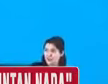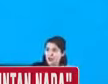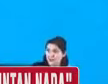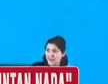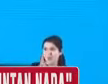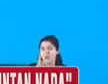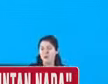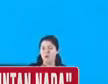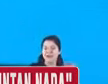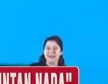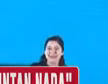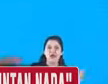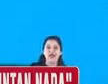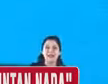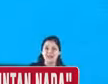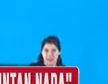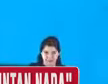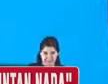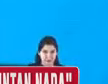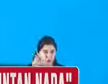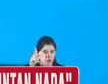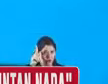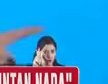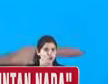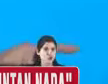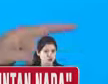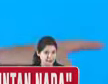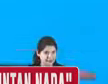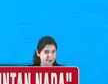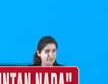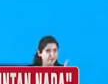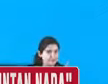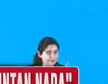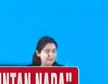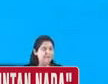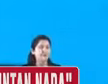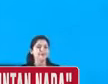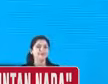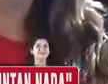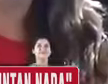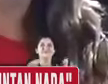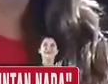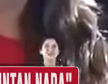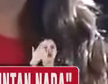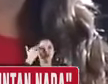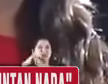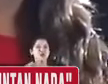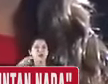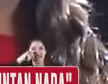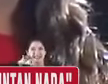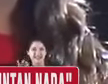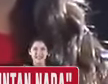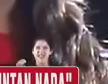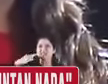asado pero claro el dólar estaba a 9 con 70 y los salarios estaban a